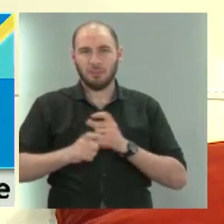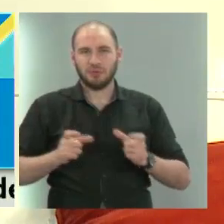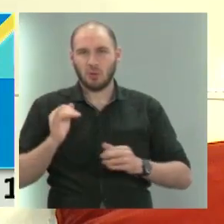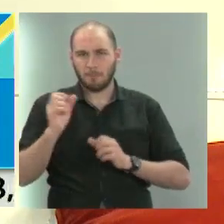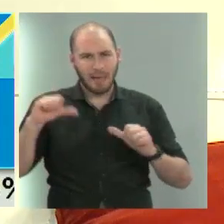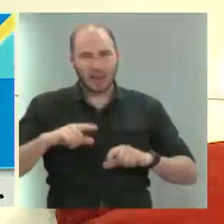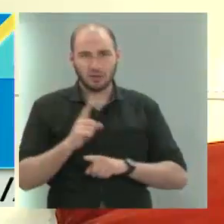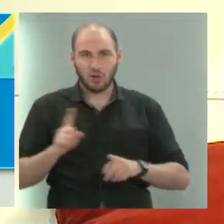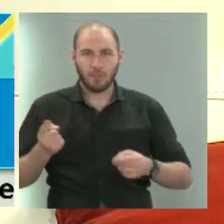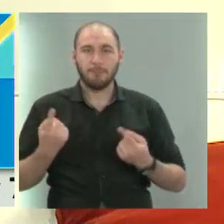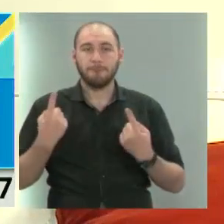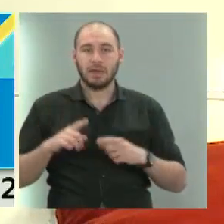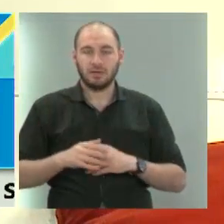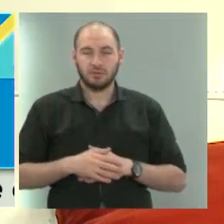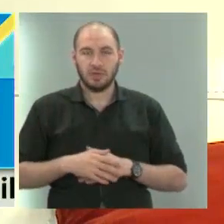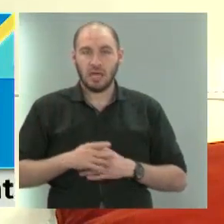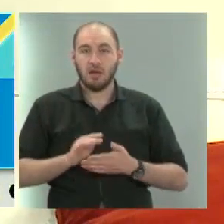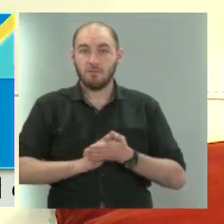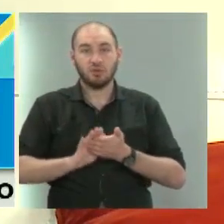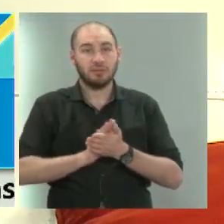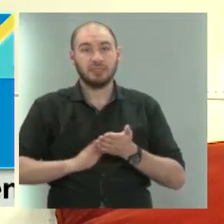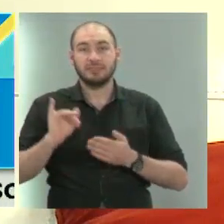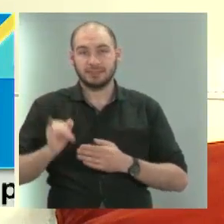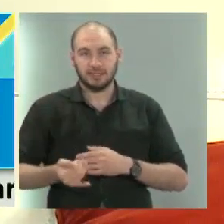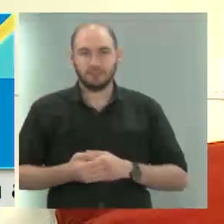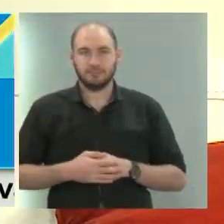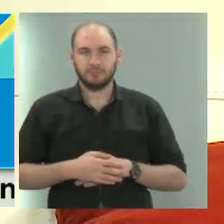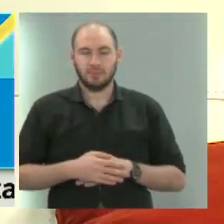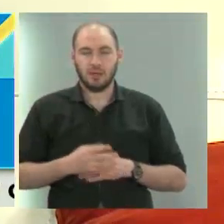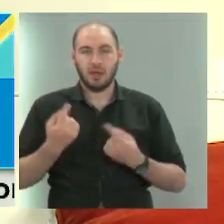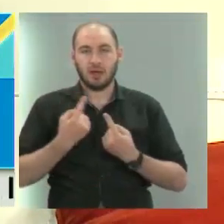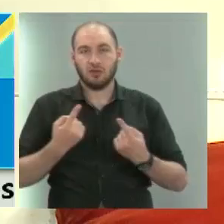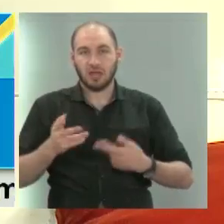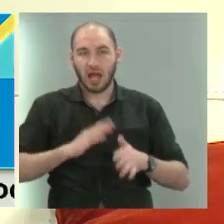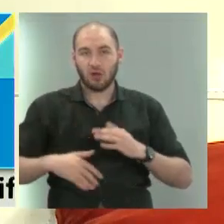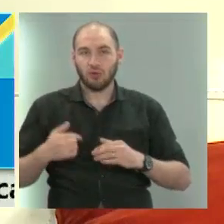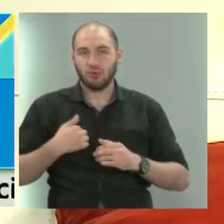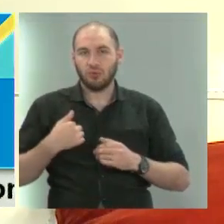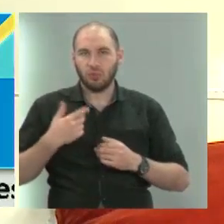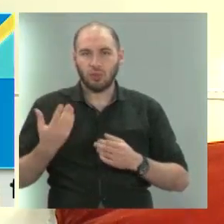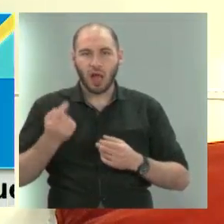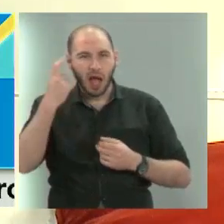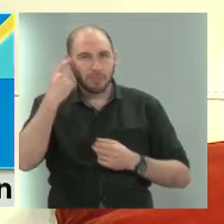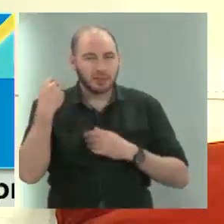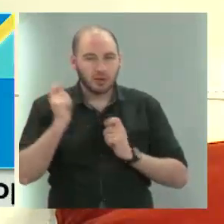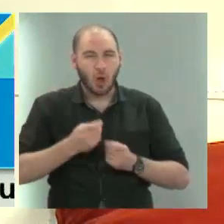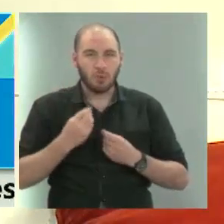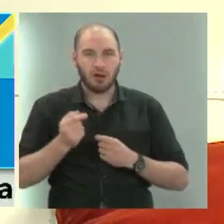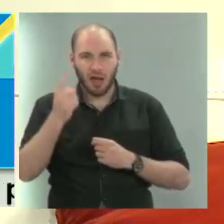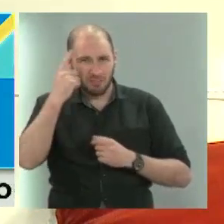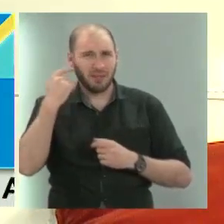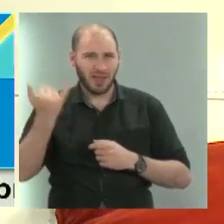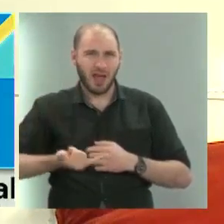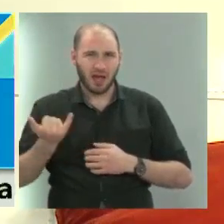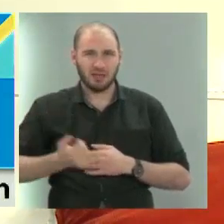mal. Sí, la fundamentación, ¿no? O sea, cada cosa que hago, de dónde viene, qué hemos aprendido, porque hay mucho